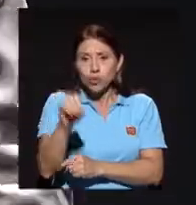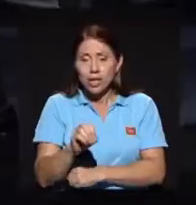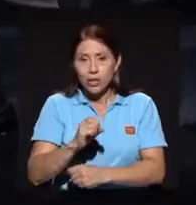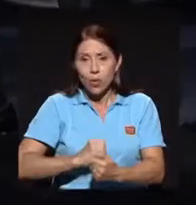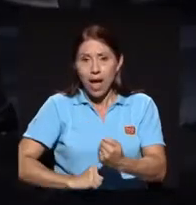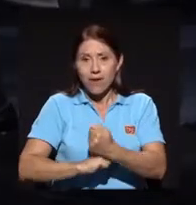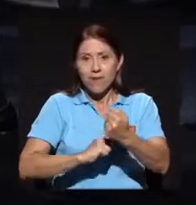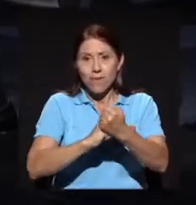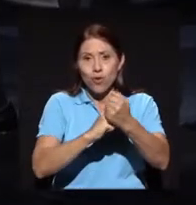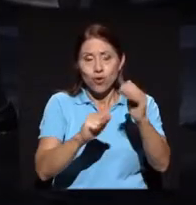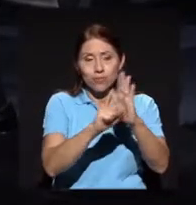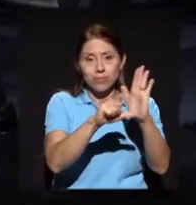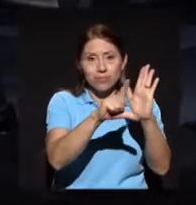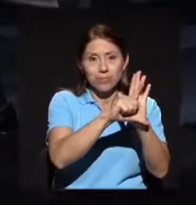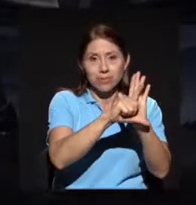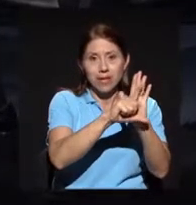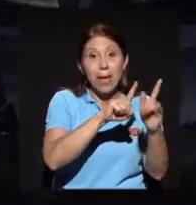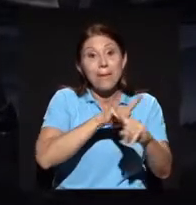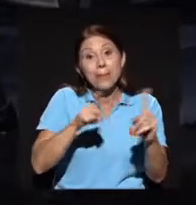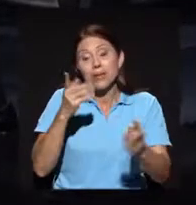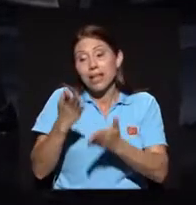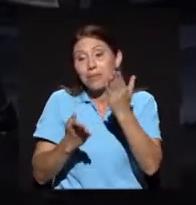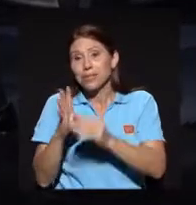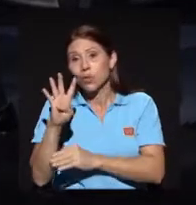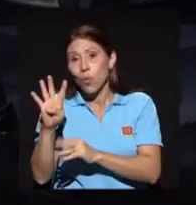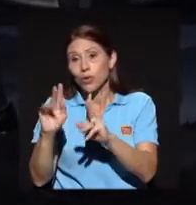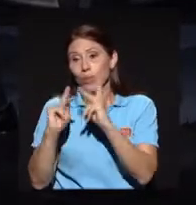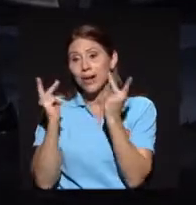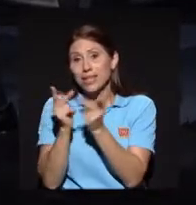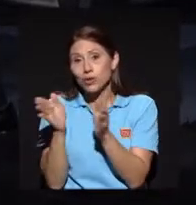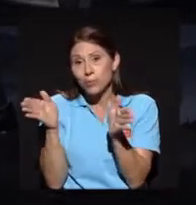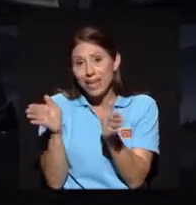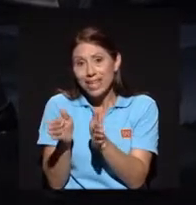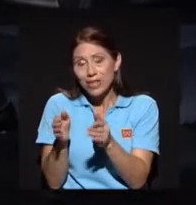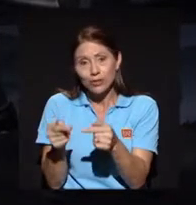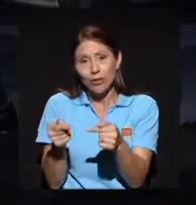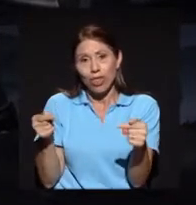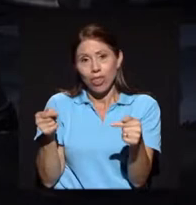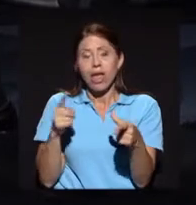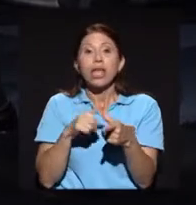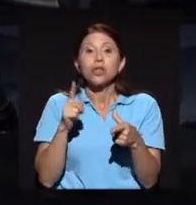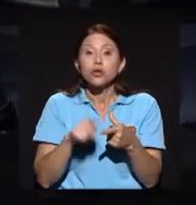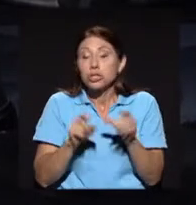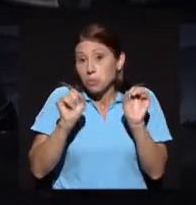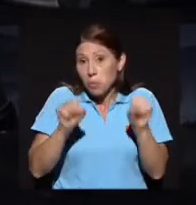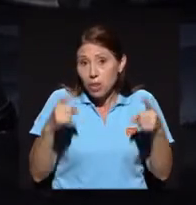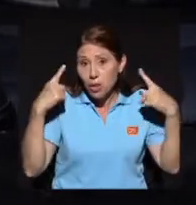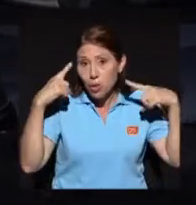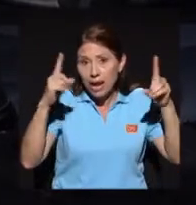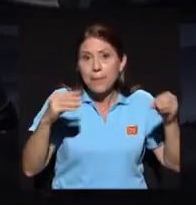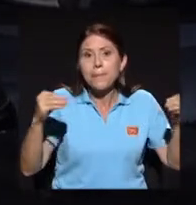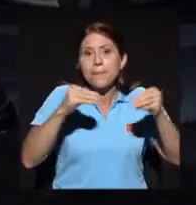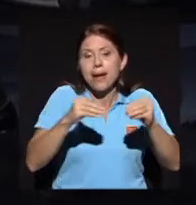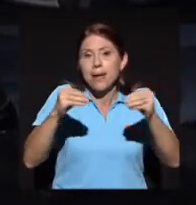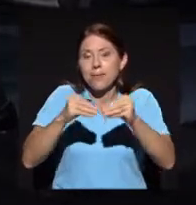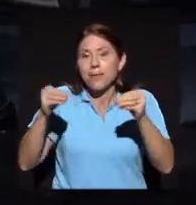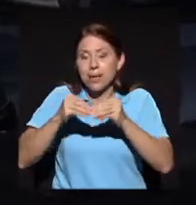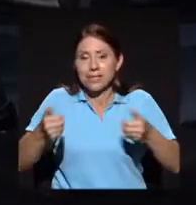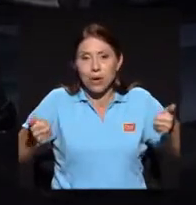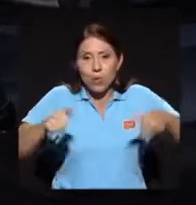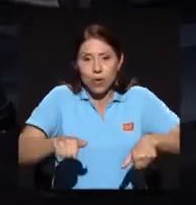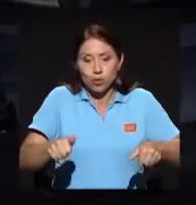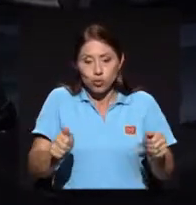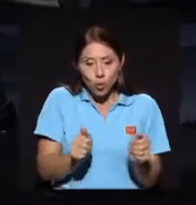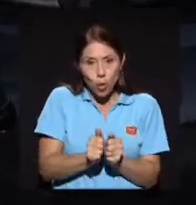pero con cuatro partidos pequeñitos que se le opusieron entonces hay espacio para lograr muchos otros acuerdos a partir de esta primera